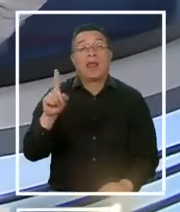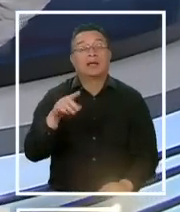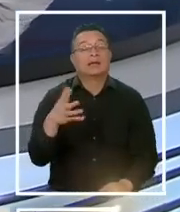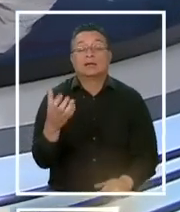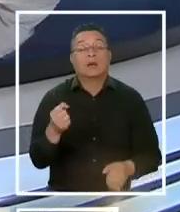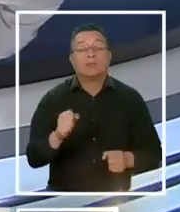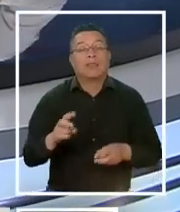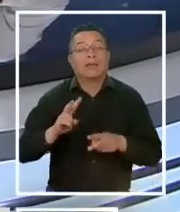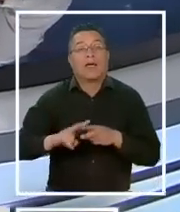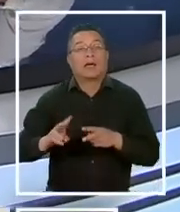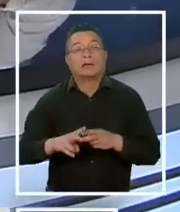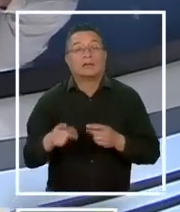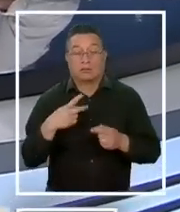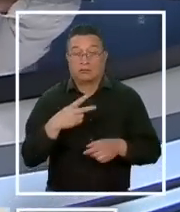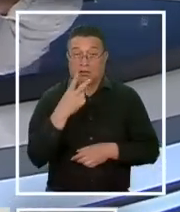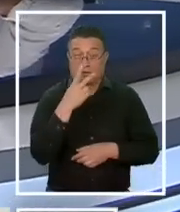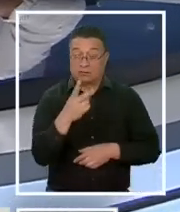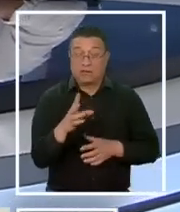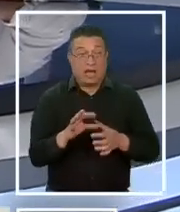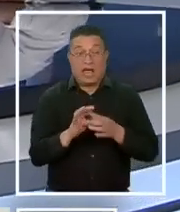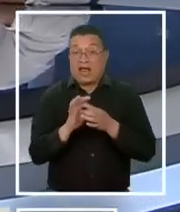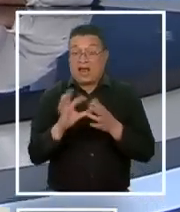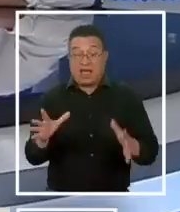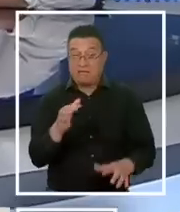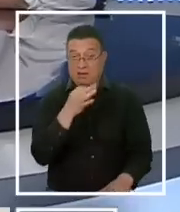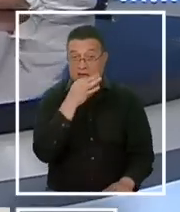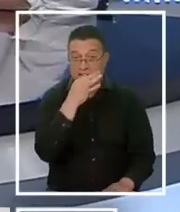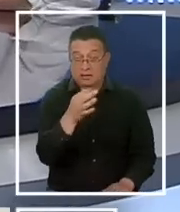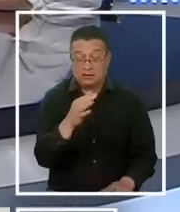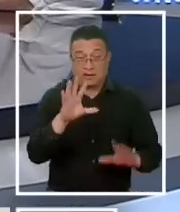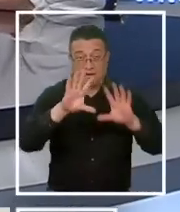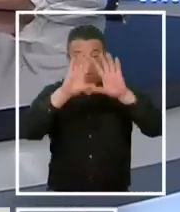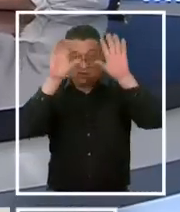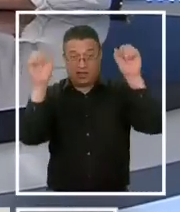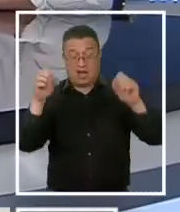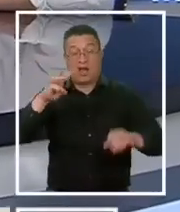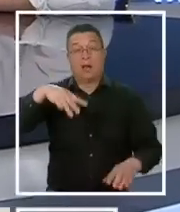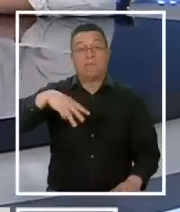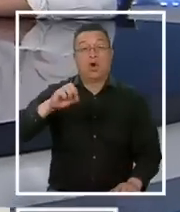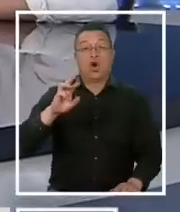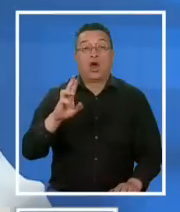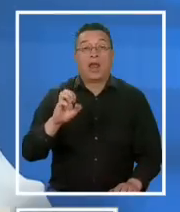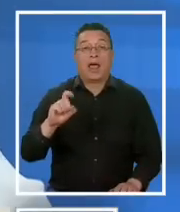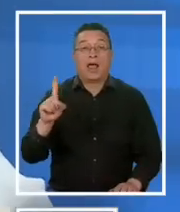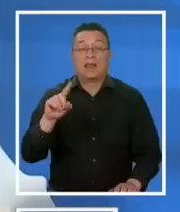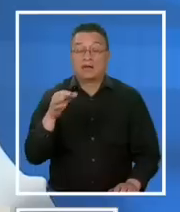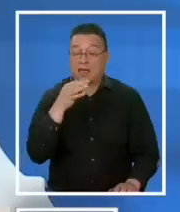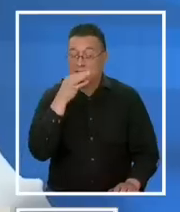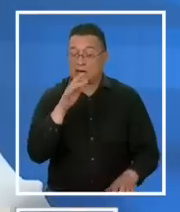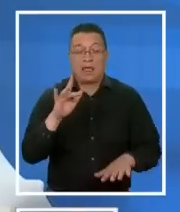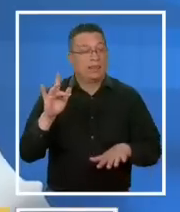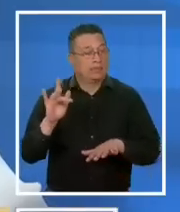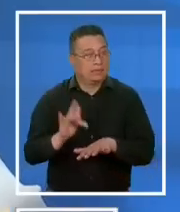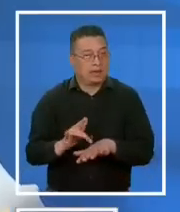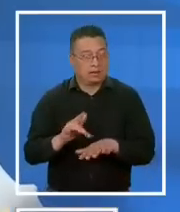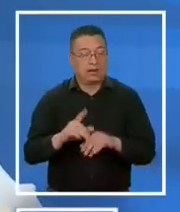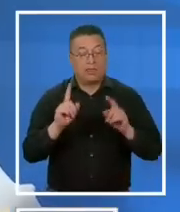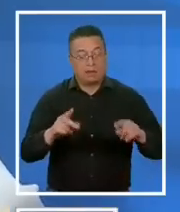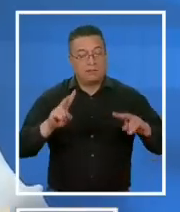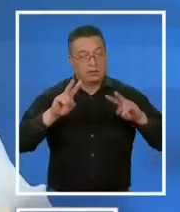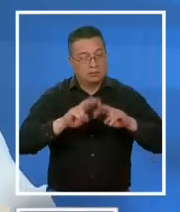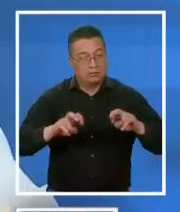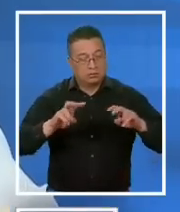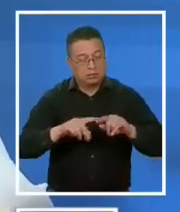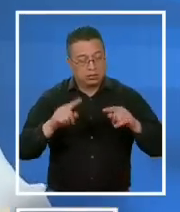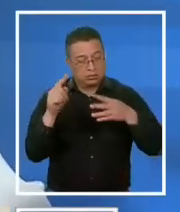se podría hacer o sea a mí me parece gravísimo lo que ha dicho aquí el fiscal Morales en este programa creo que eso tiene que investigarse cada una